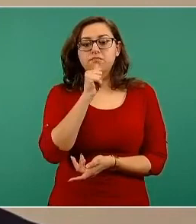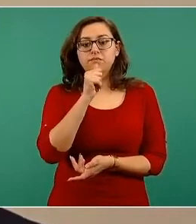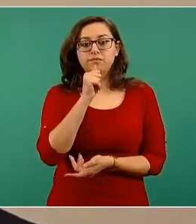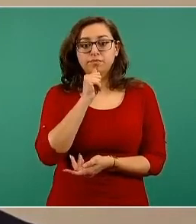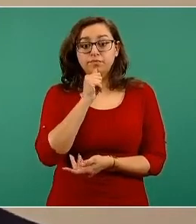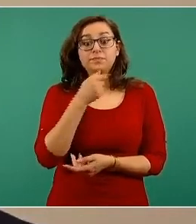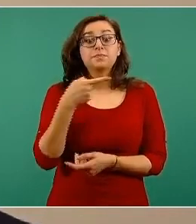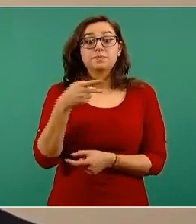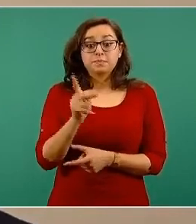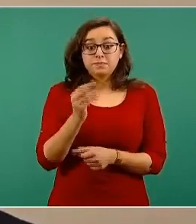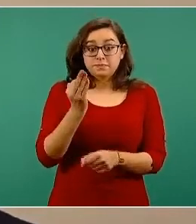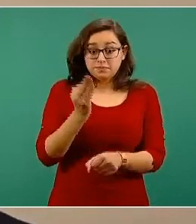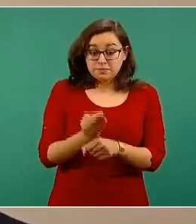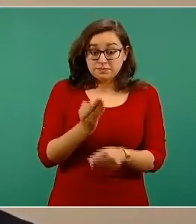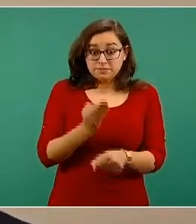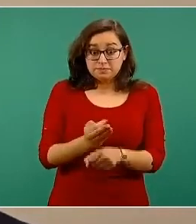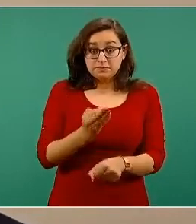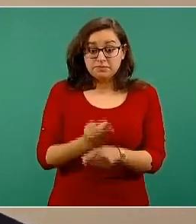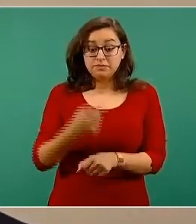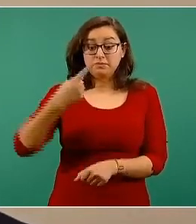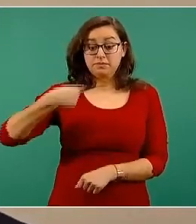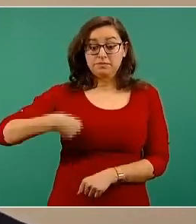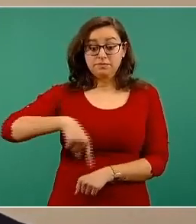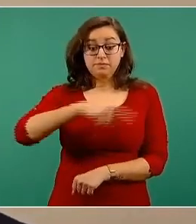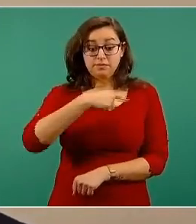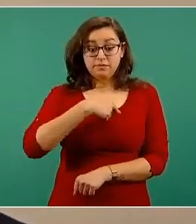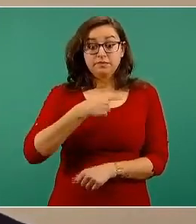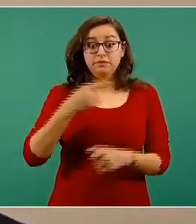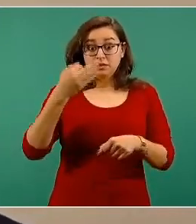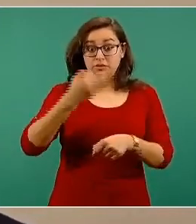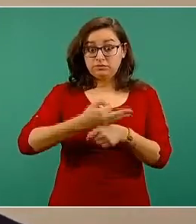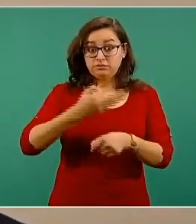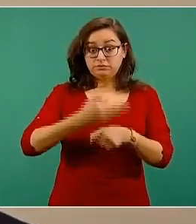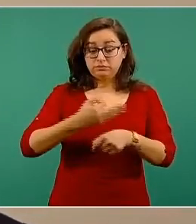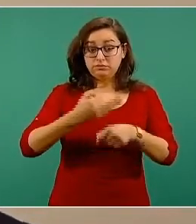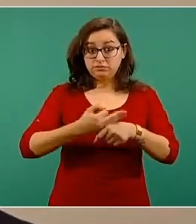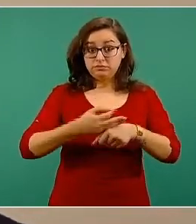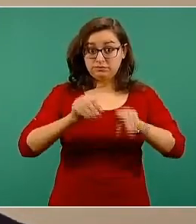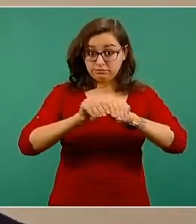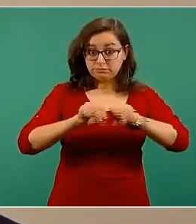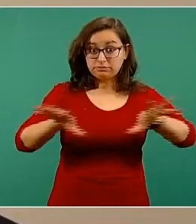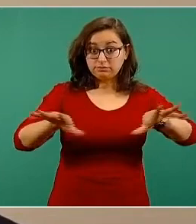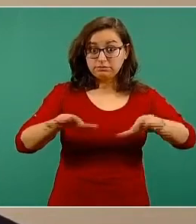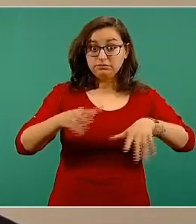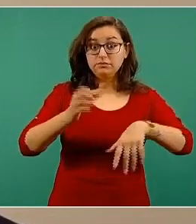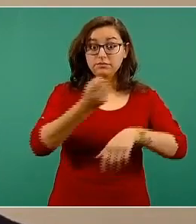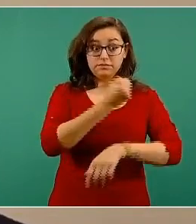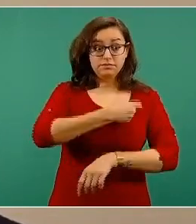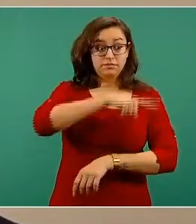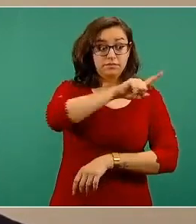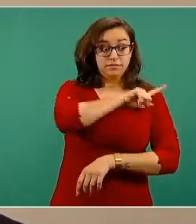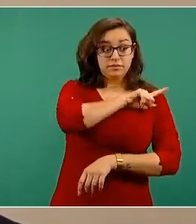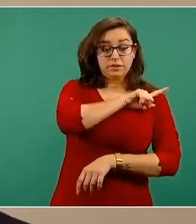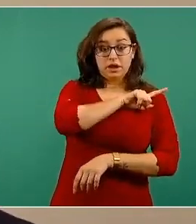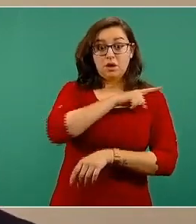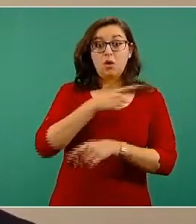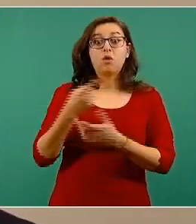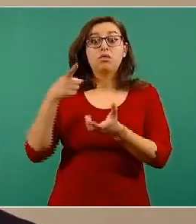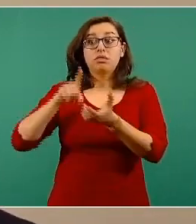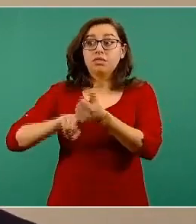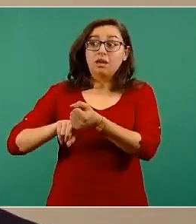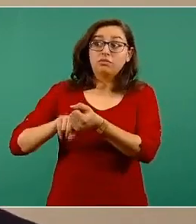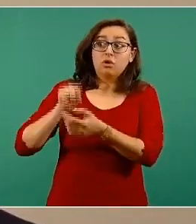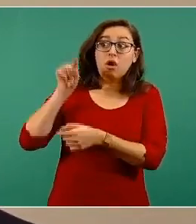preciso momento, mientras estamos dando la conferencia, el señor presidente se encuentra reunido con el grupo intersectorial